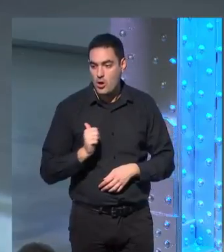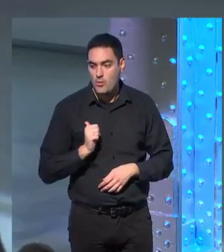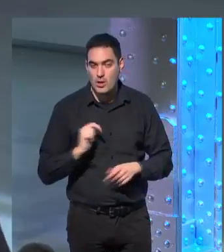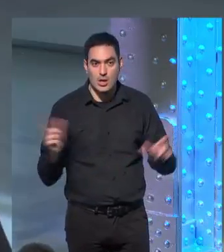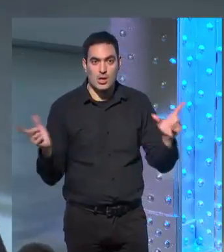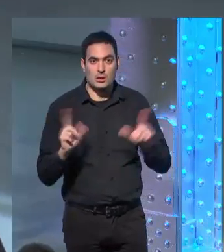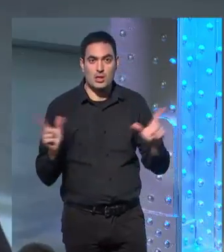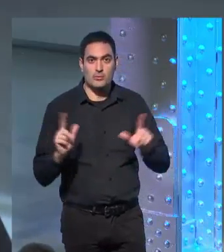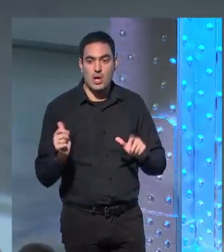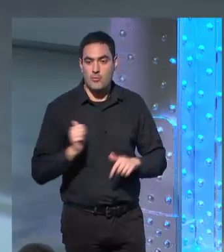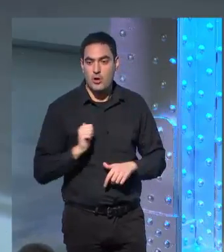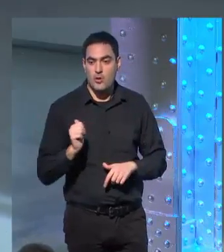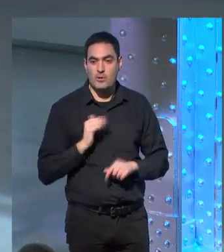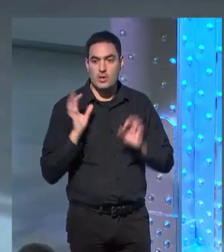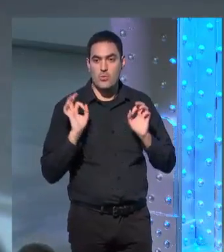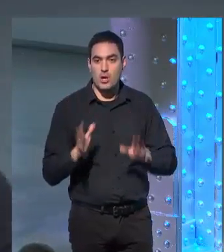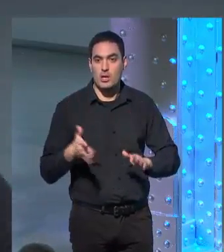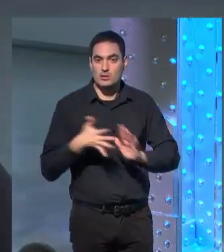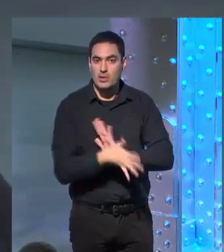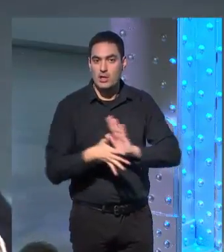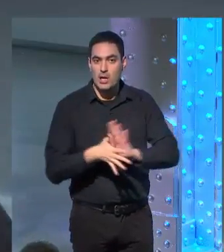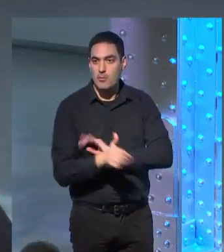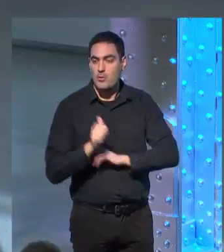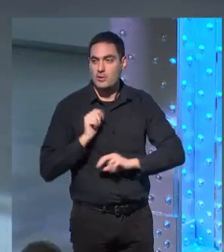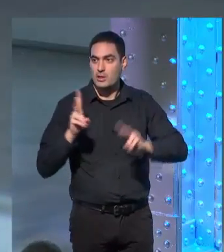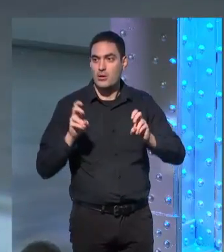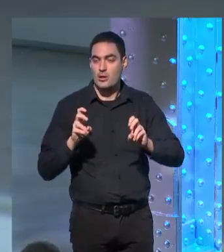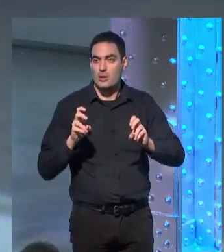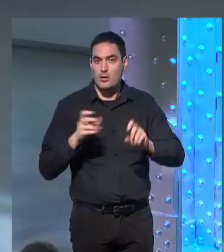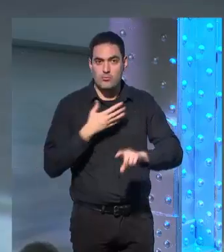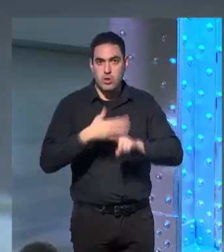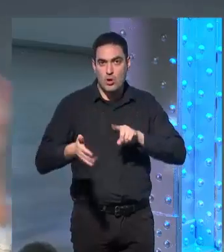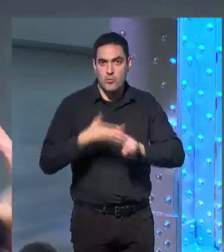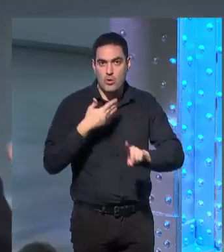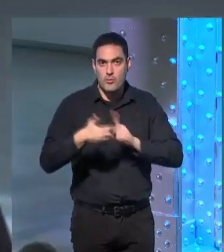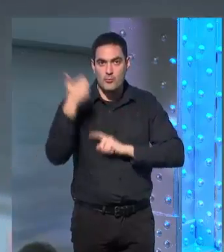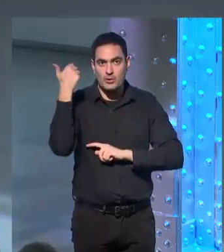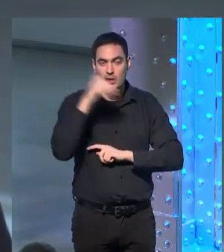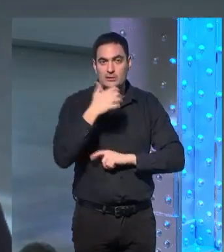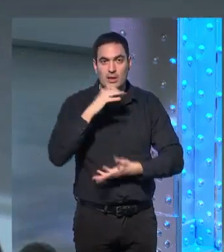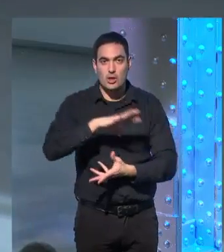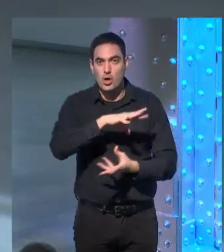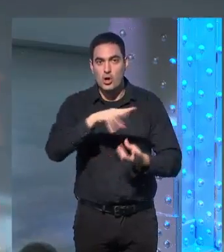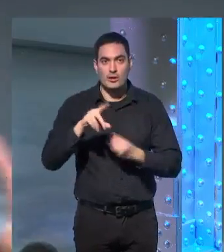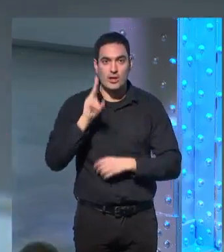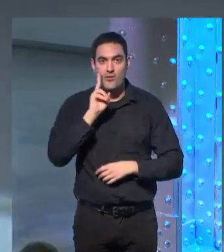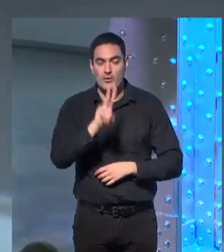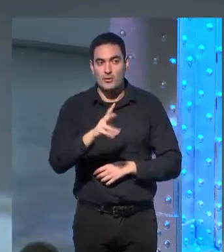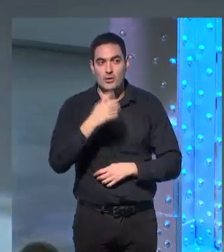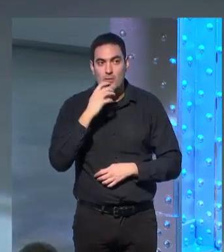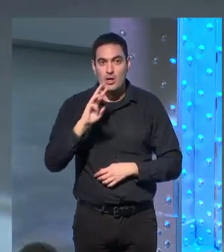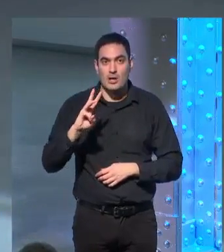la televisión, igual que aprovechas para explicarle lo que es la violencia machista cuando estás viendo el telediario y empiezas y la